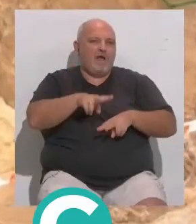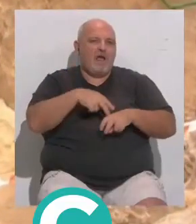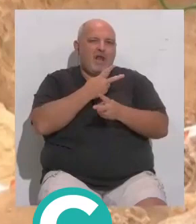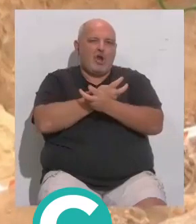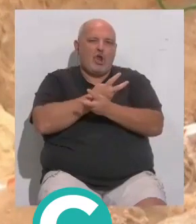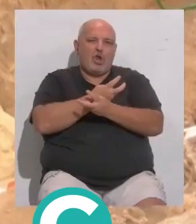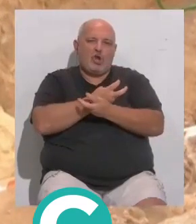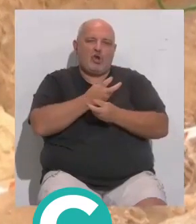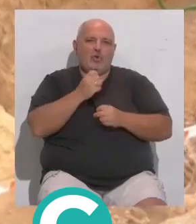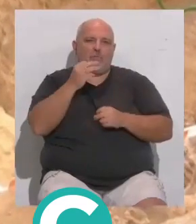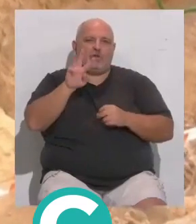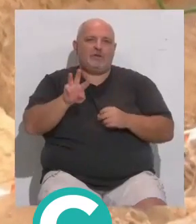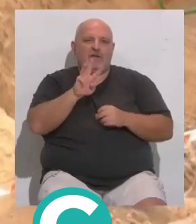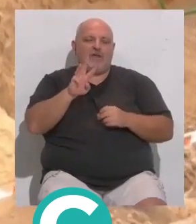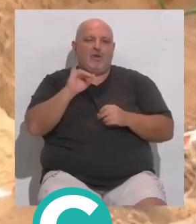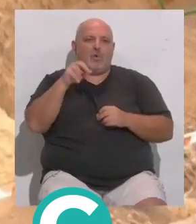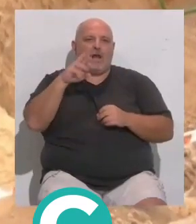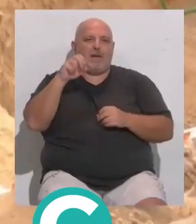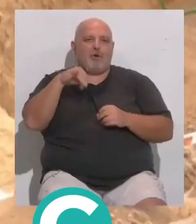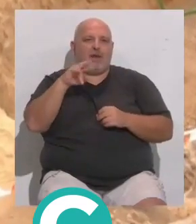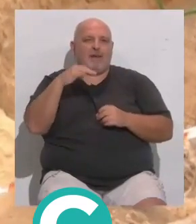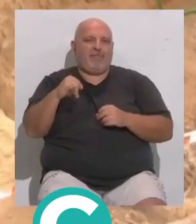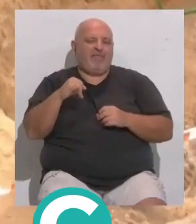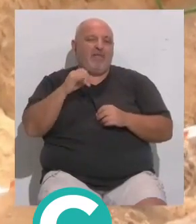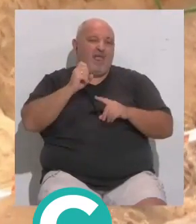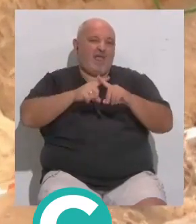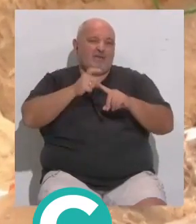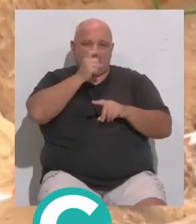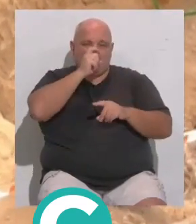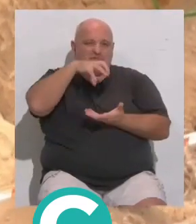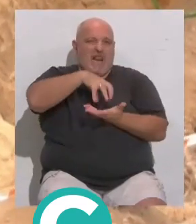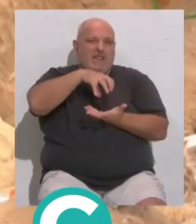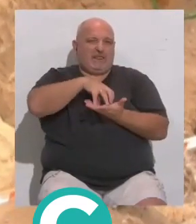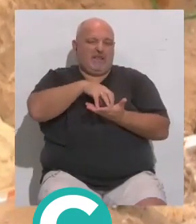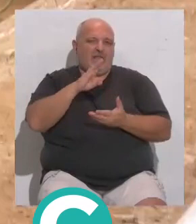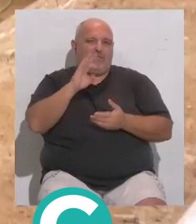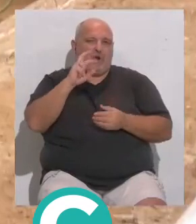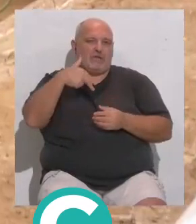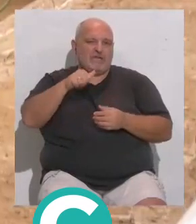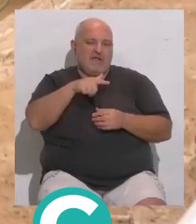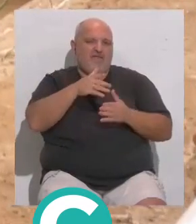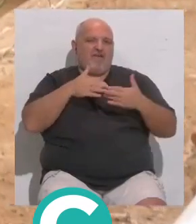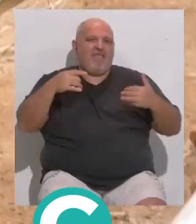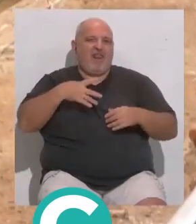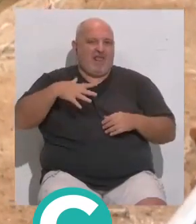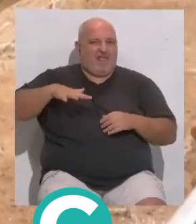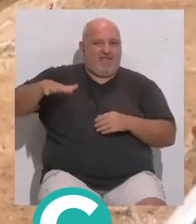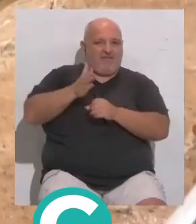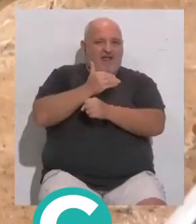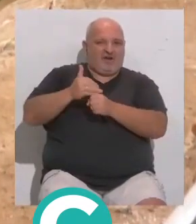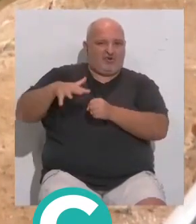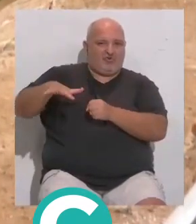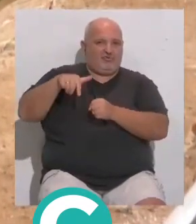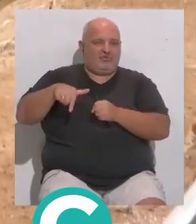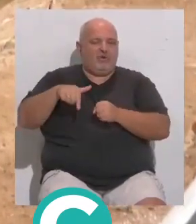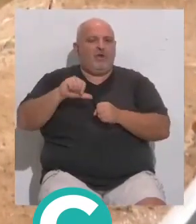arqueológicos hallados en el número 3 de la calle Juan Ramón Jiménez, en el conocido como chalet de La Porteña, en Bahía Blanca. La Comisión Municipal de Patrimonio de